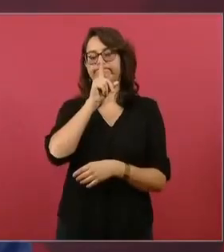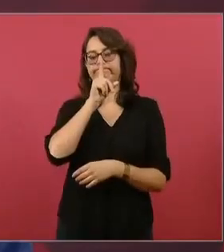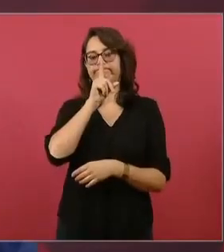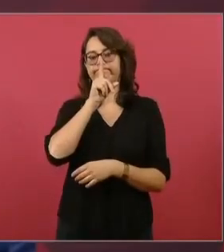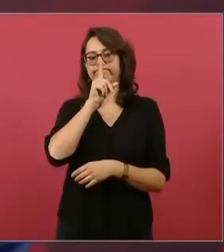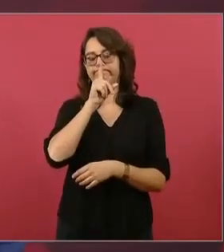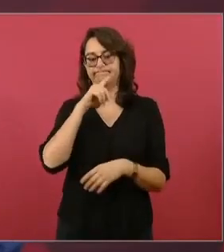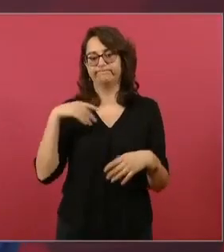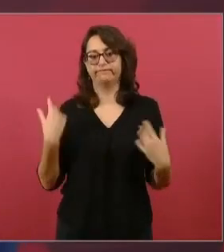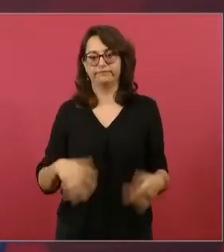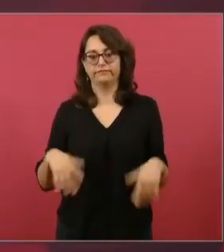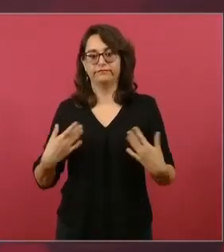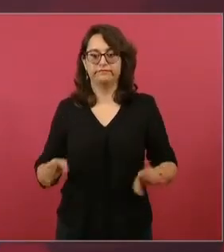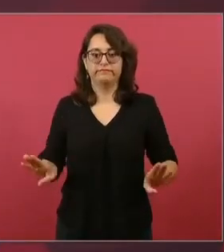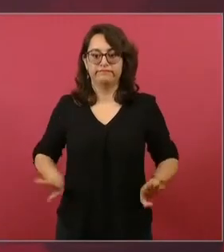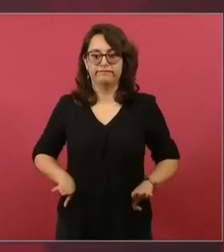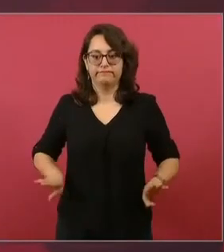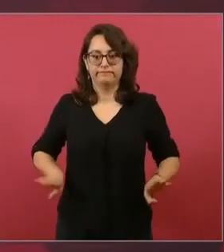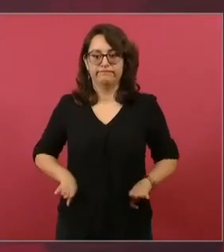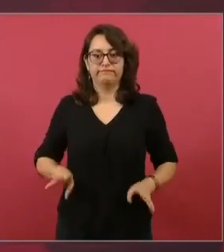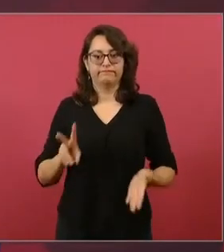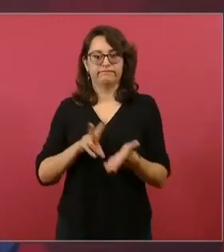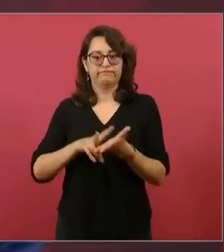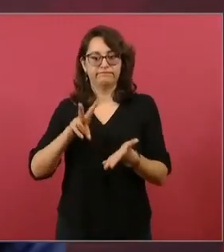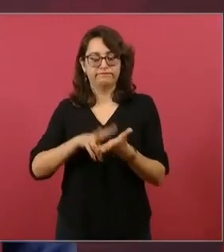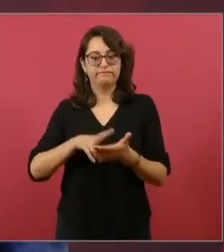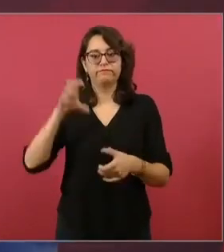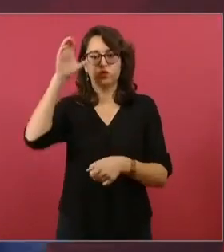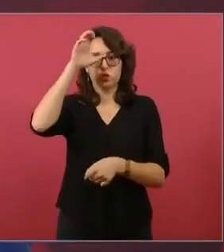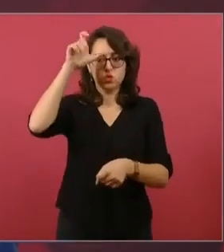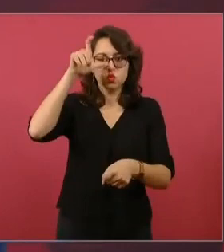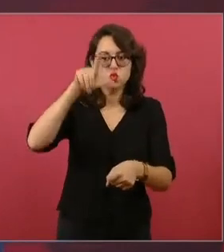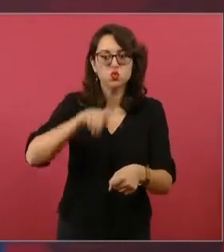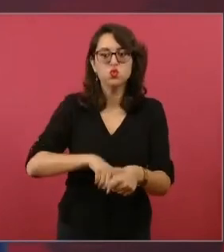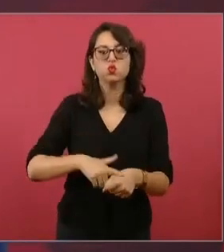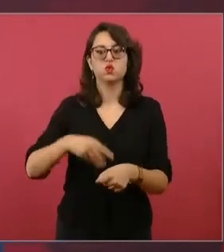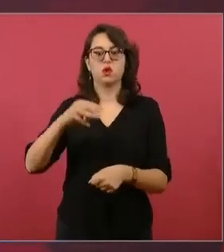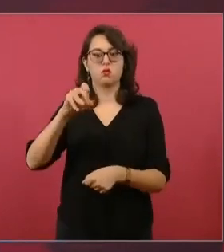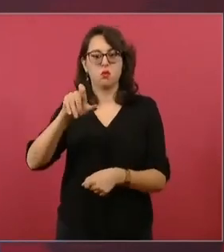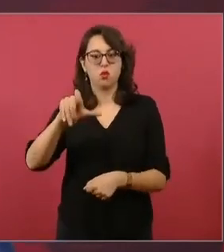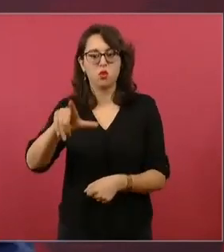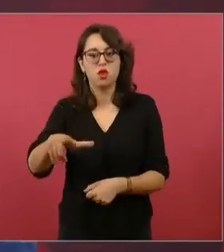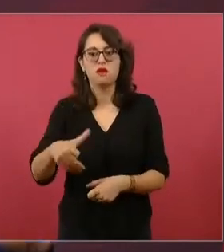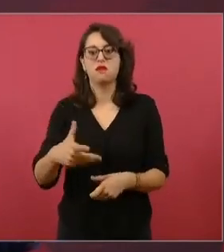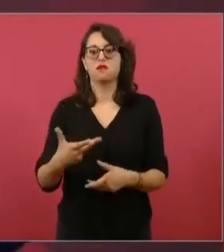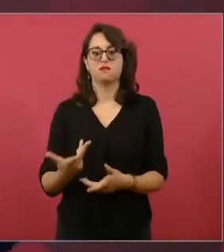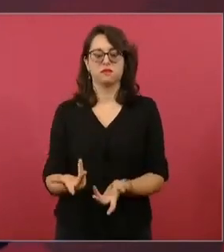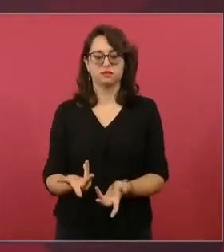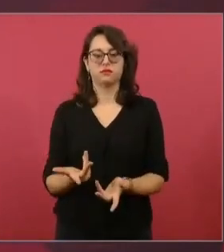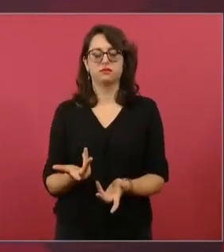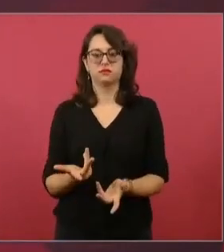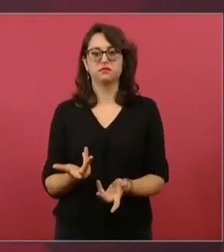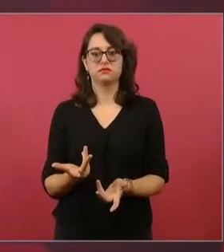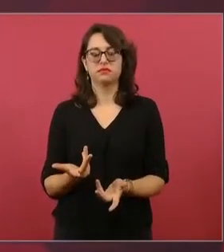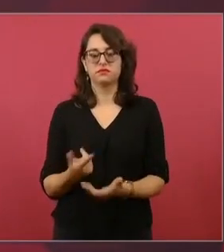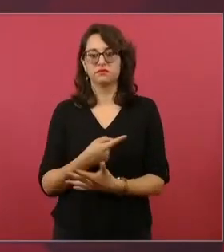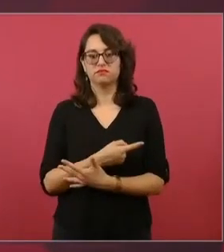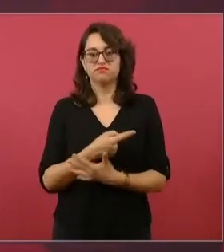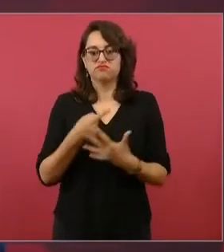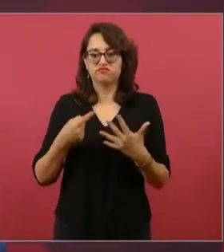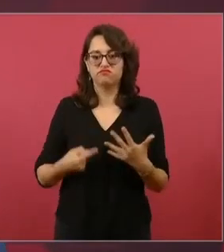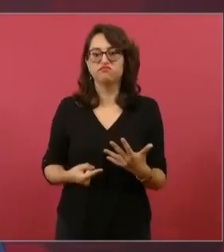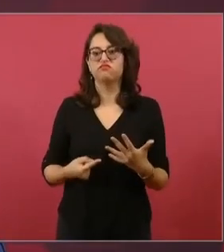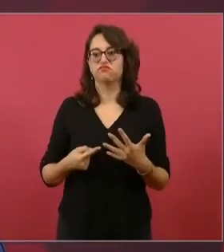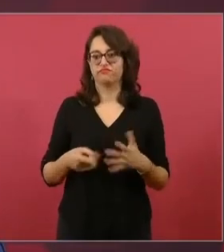por los valores culturales, morales, espirituales, por la cohesión que hay en las